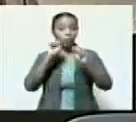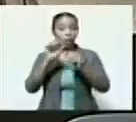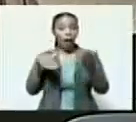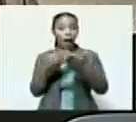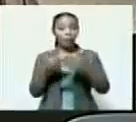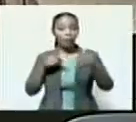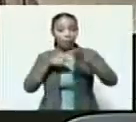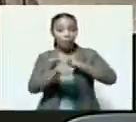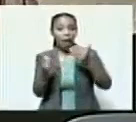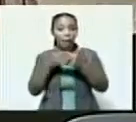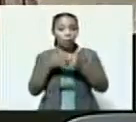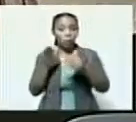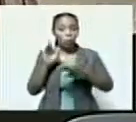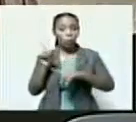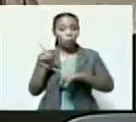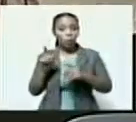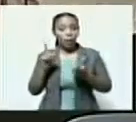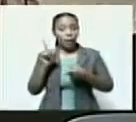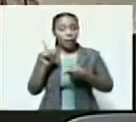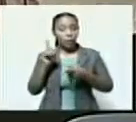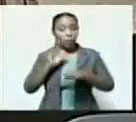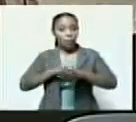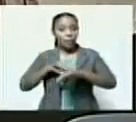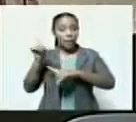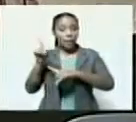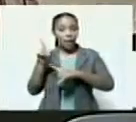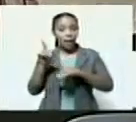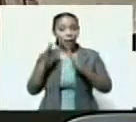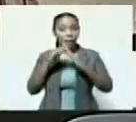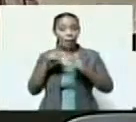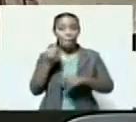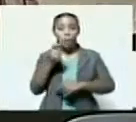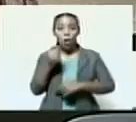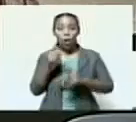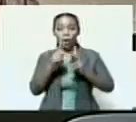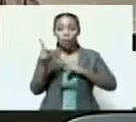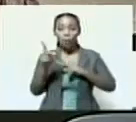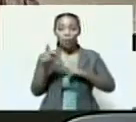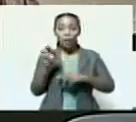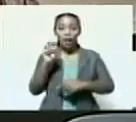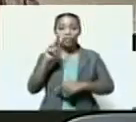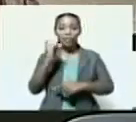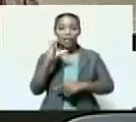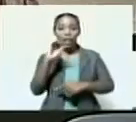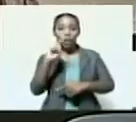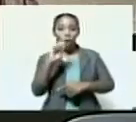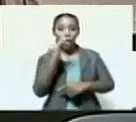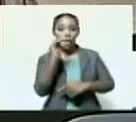Esto ocurre ahí en el caserío Los Arenales, a pocos kilómetros de La Victoria.